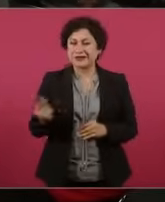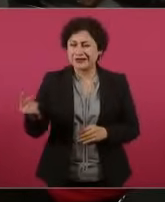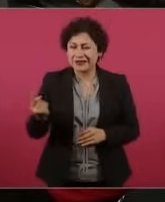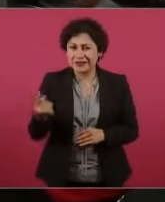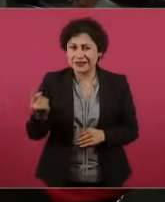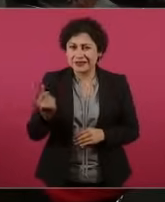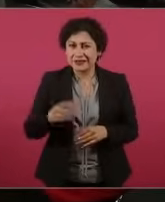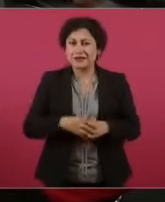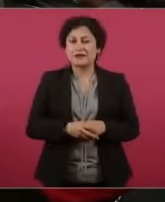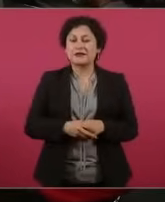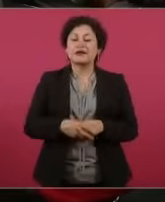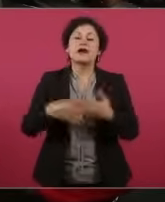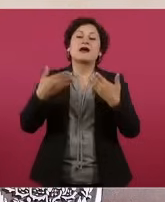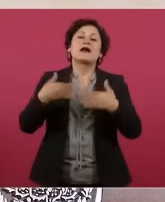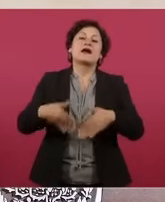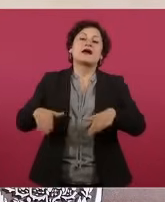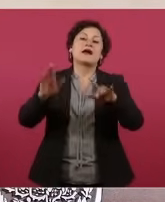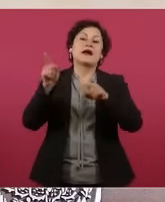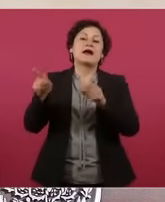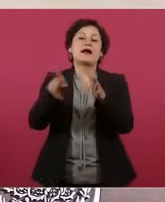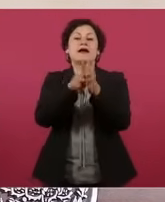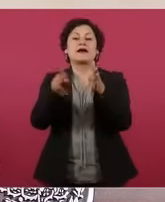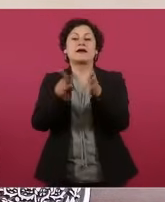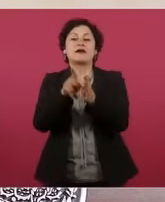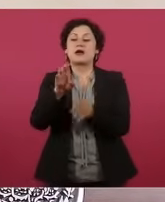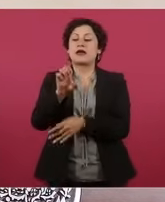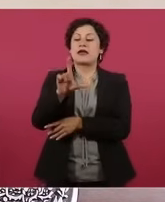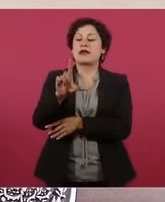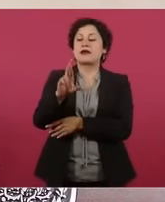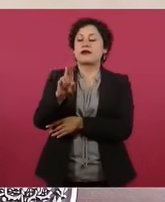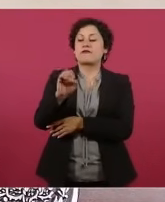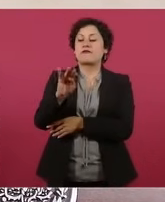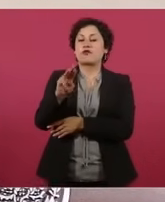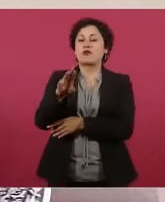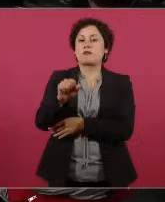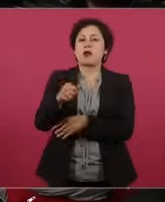Reforma la hizo. Ah, la hizo el periódico Reforma. No, pues sí.